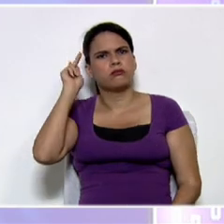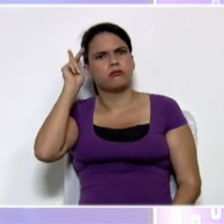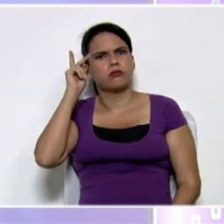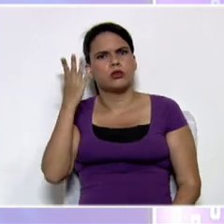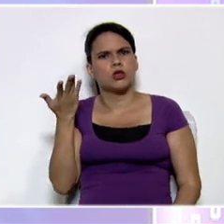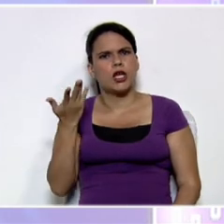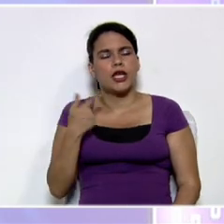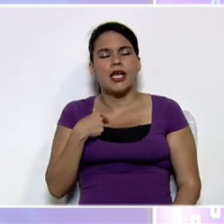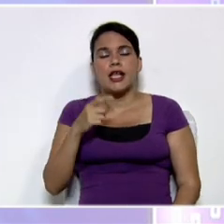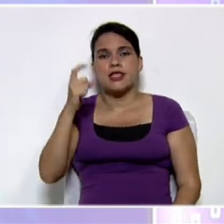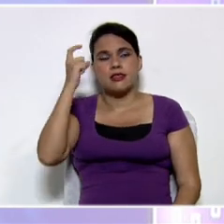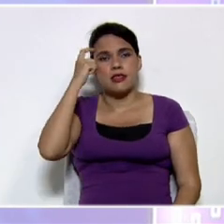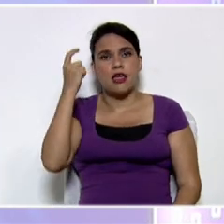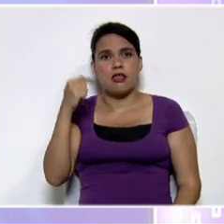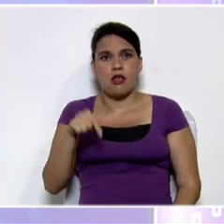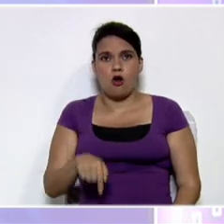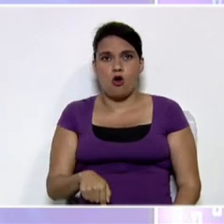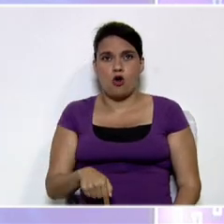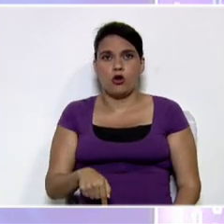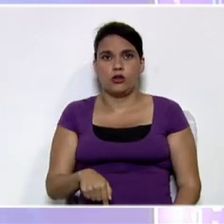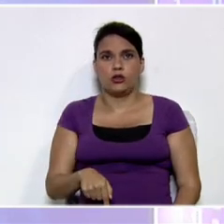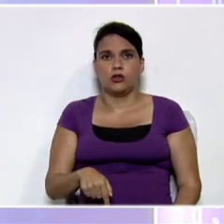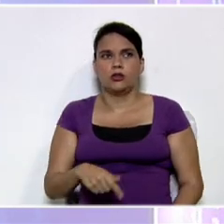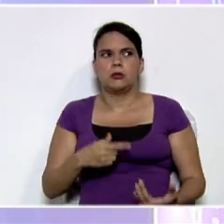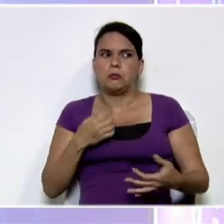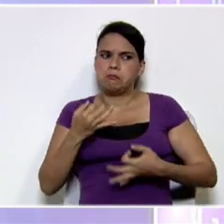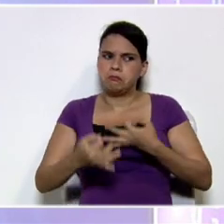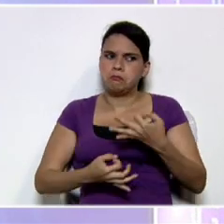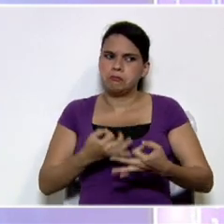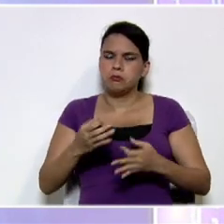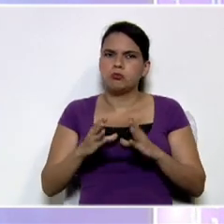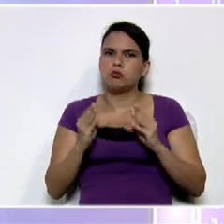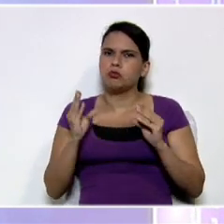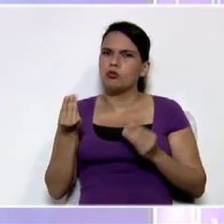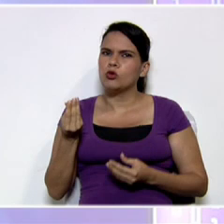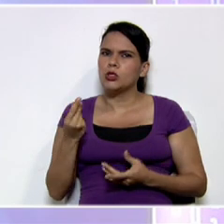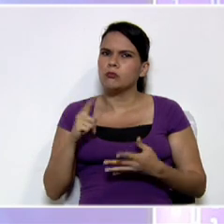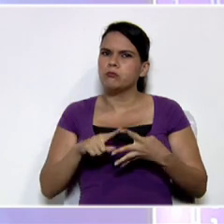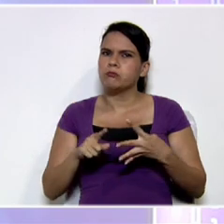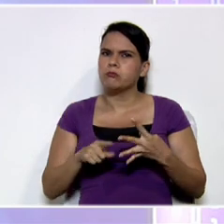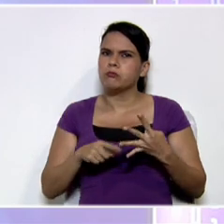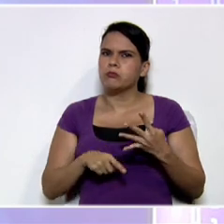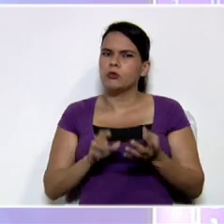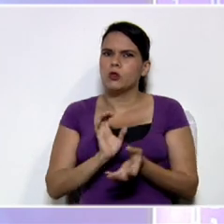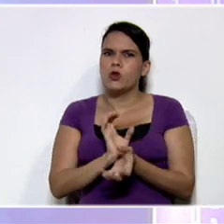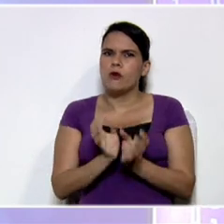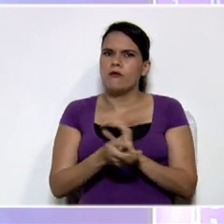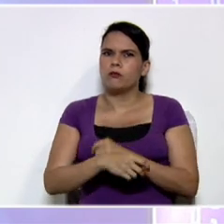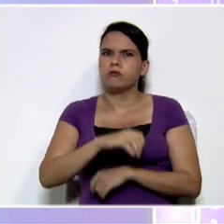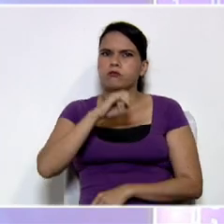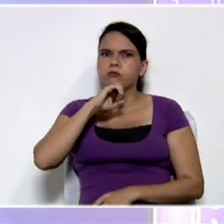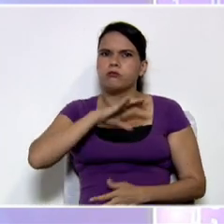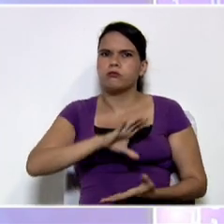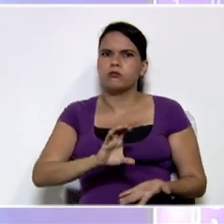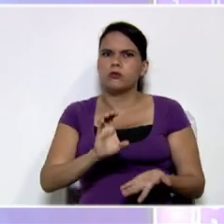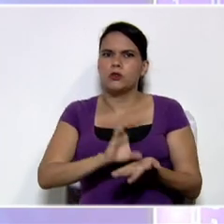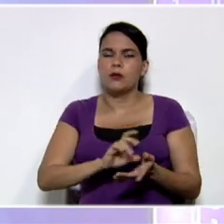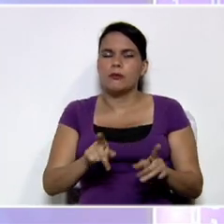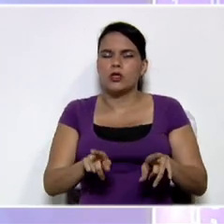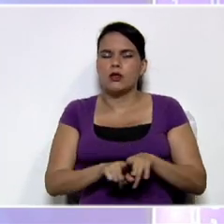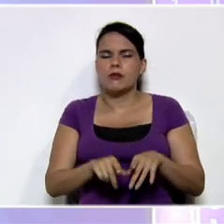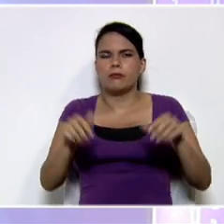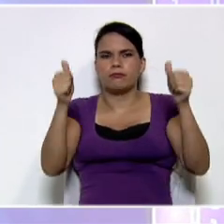día de hoy nos va a dar áreas para el aprendizaje muy interesantes de geografía, historia, ciudadanía, pero también arte